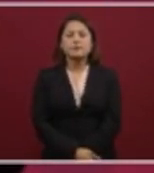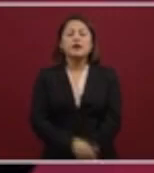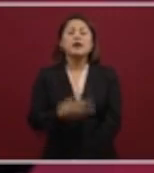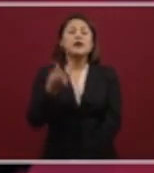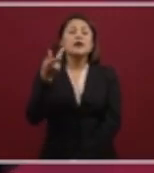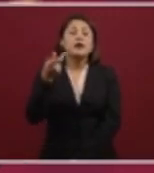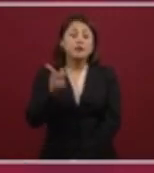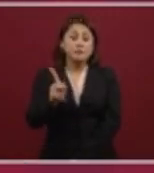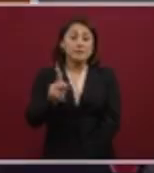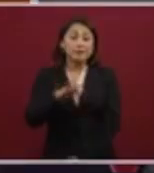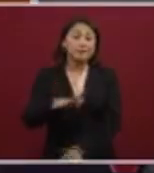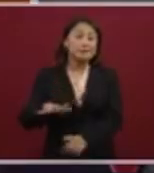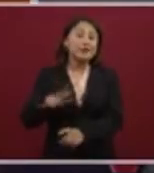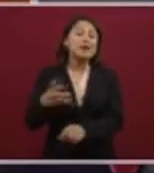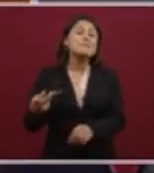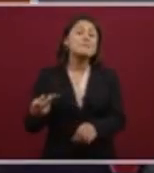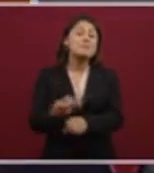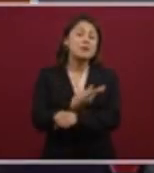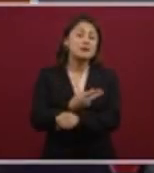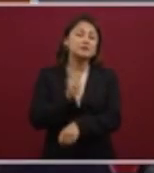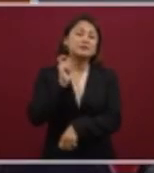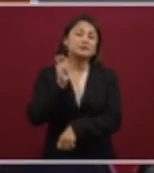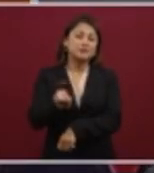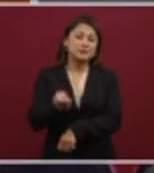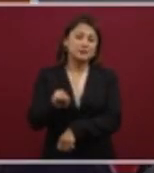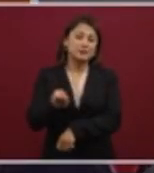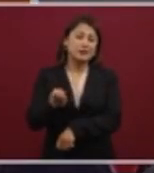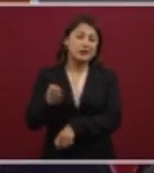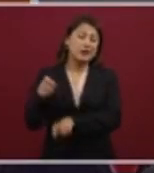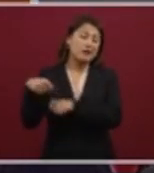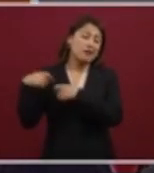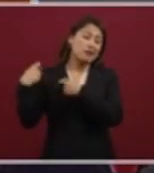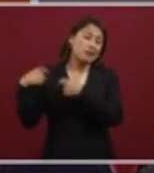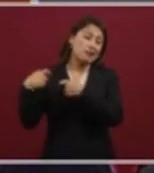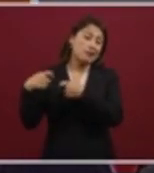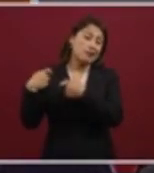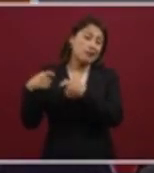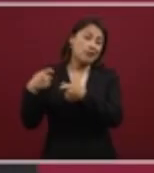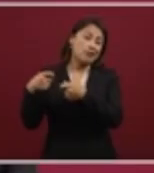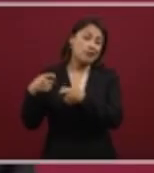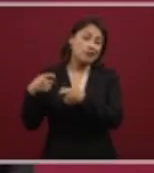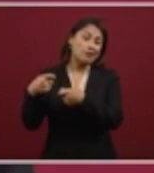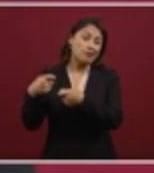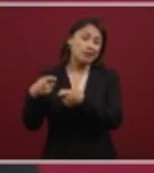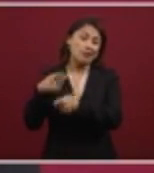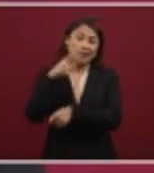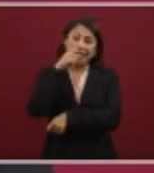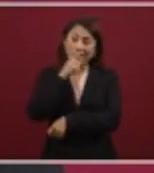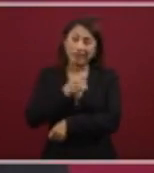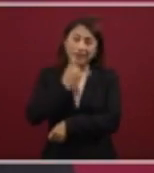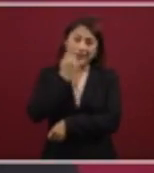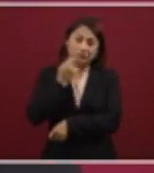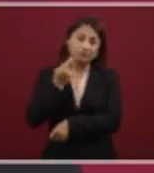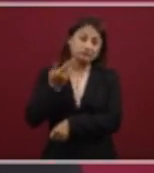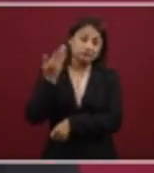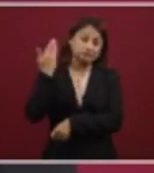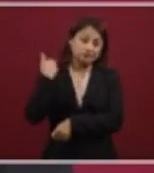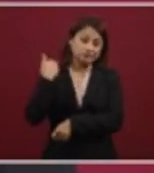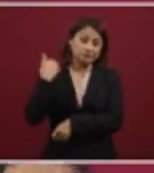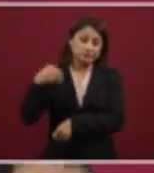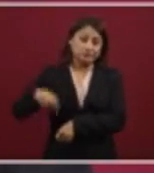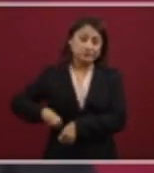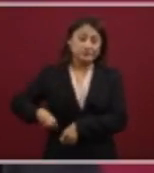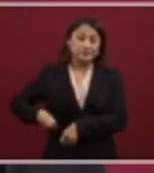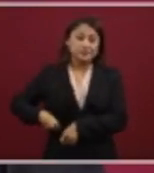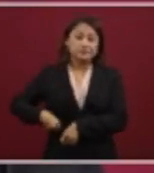que vienen de tiempo atrás. Les puedo probar de que